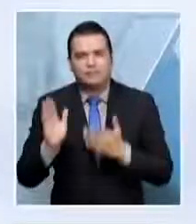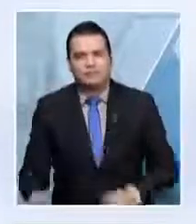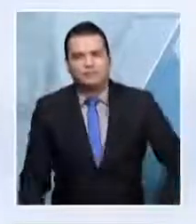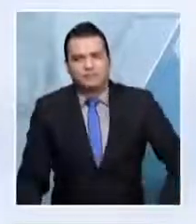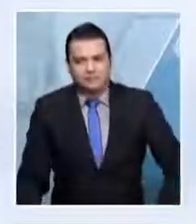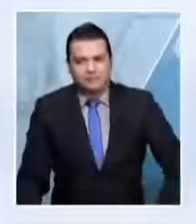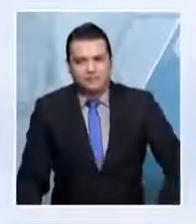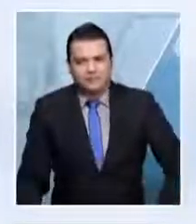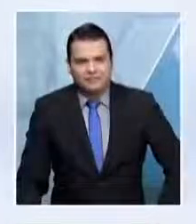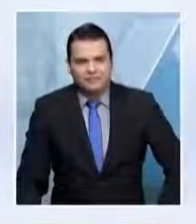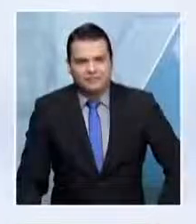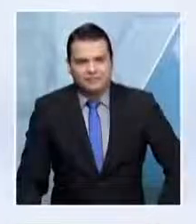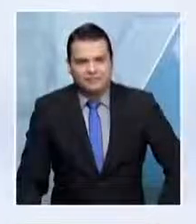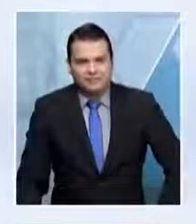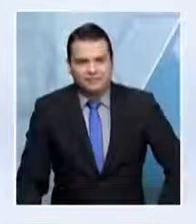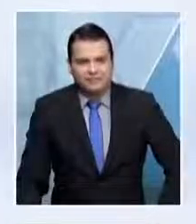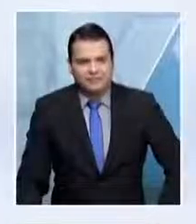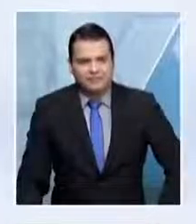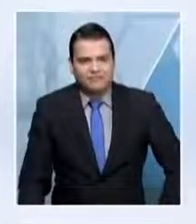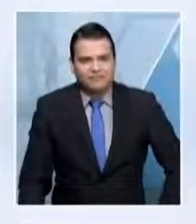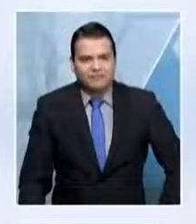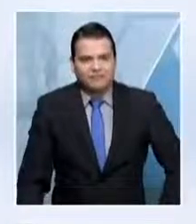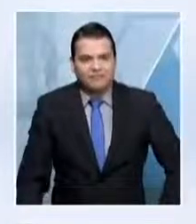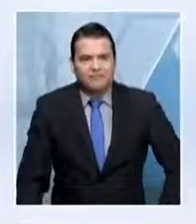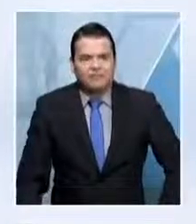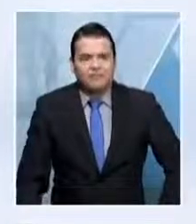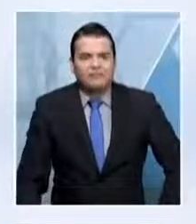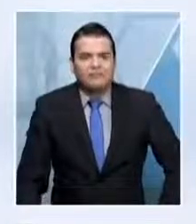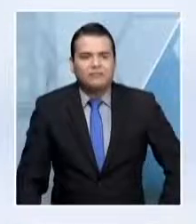Minutos, el noticiero regional más visto en Colombia.